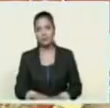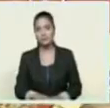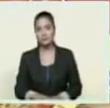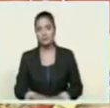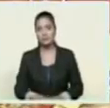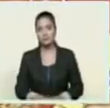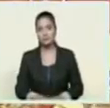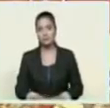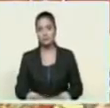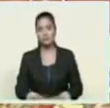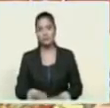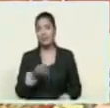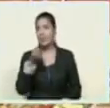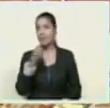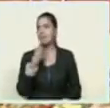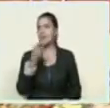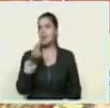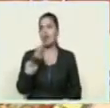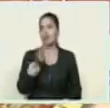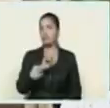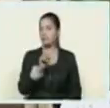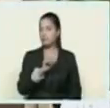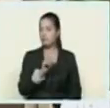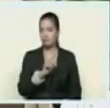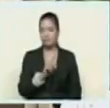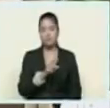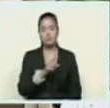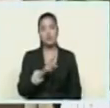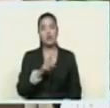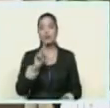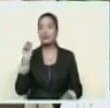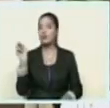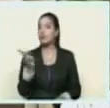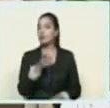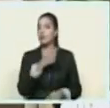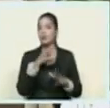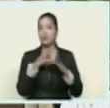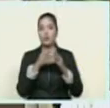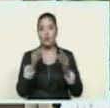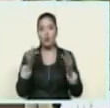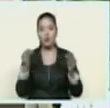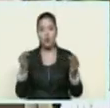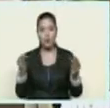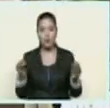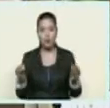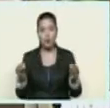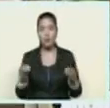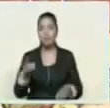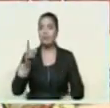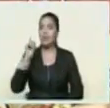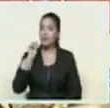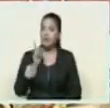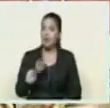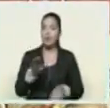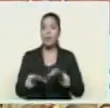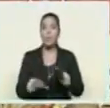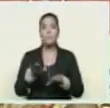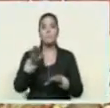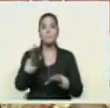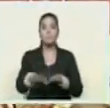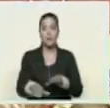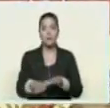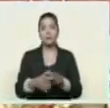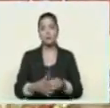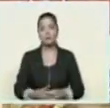negar al contrario todos y todos debemos dar un paso al